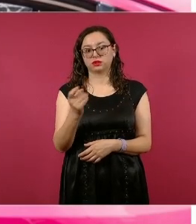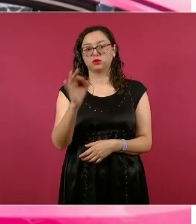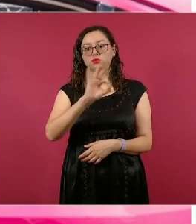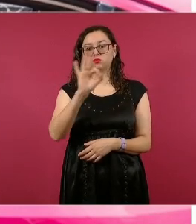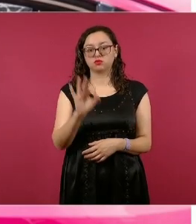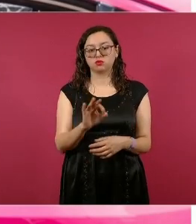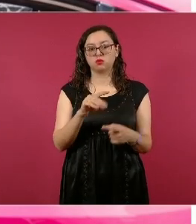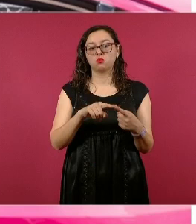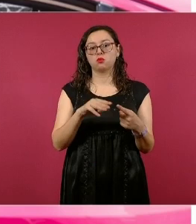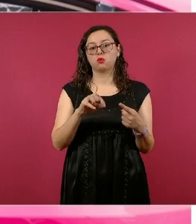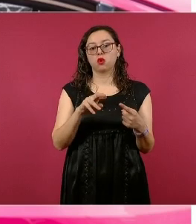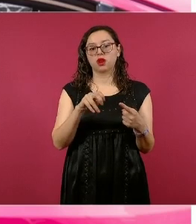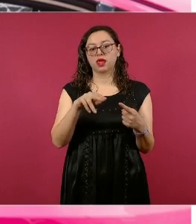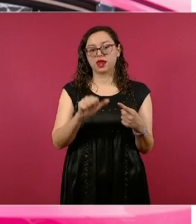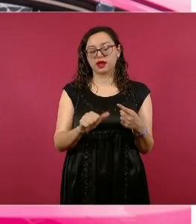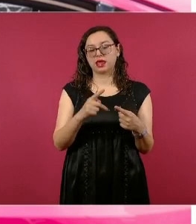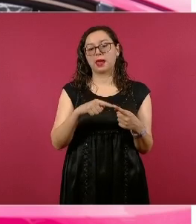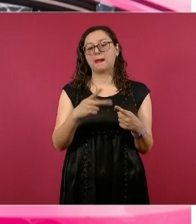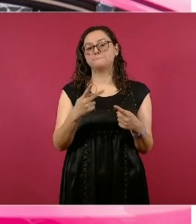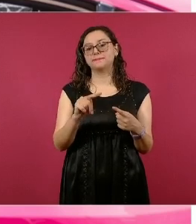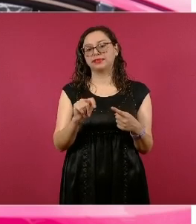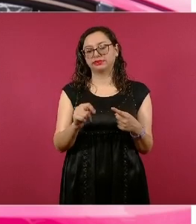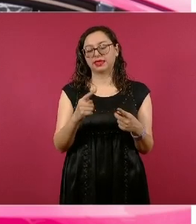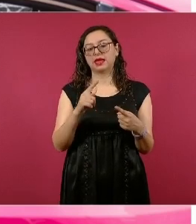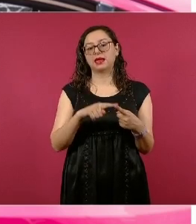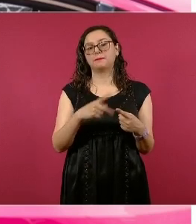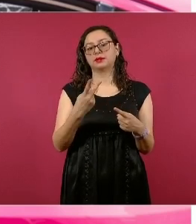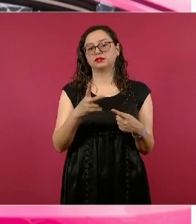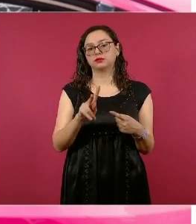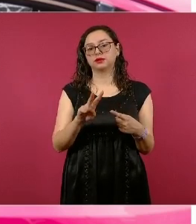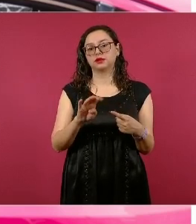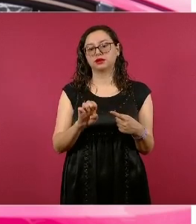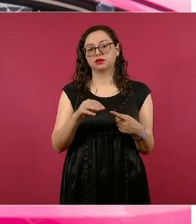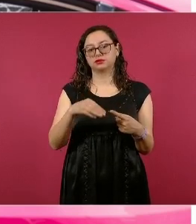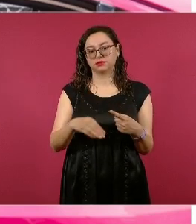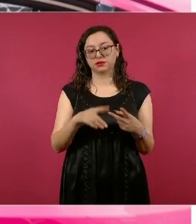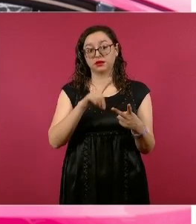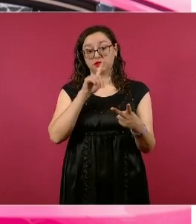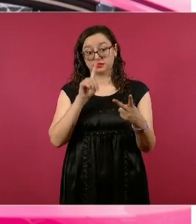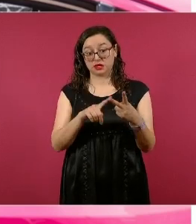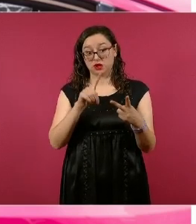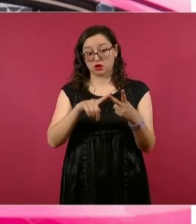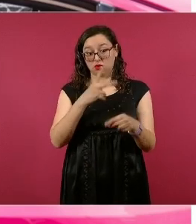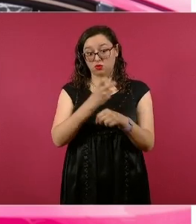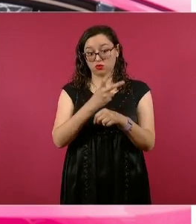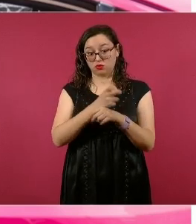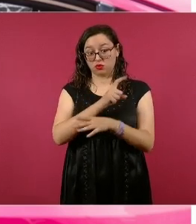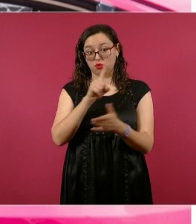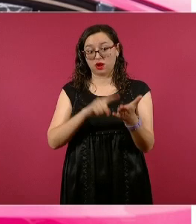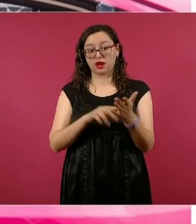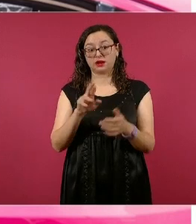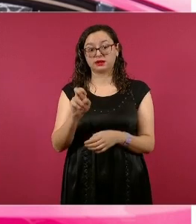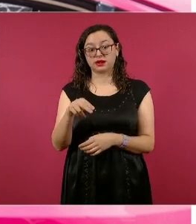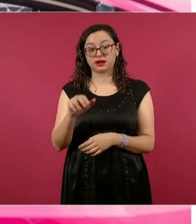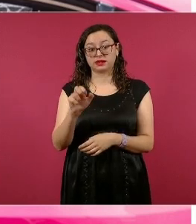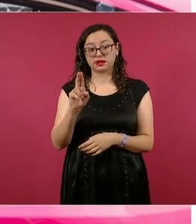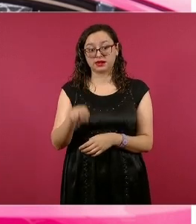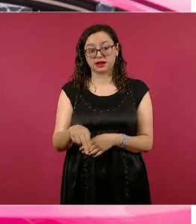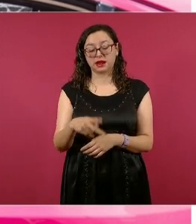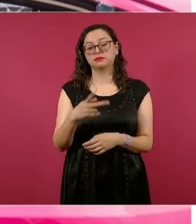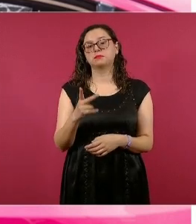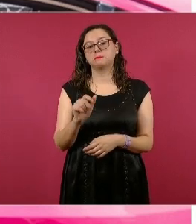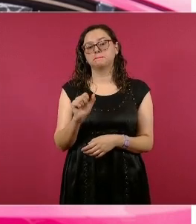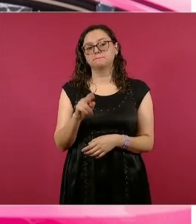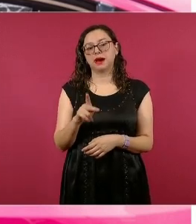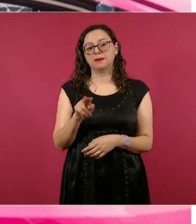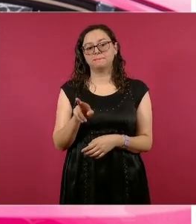50.91% por Morena PT Verde Ecologista, seguido de Renán Barrera, del PAN PRI Nueva Alianza,